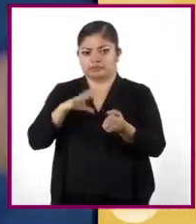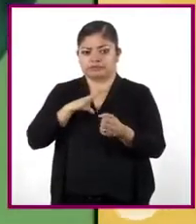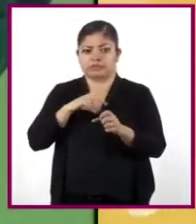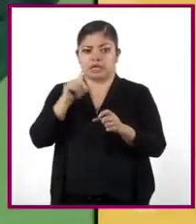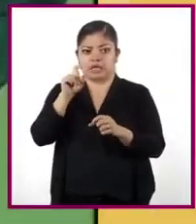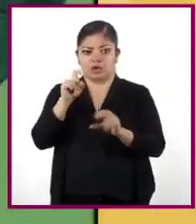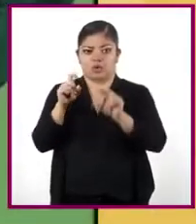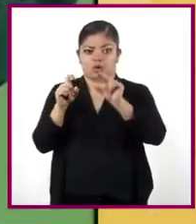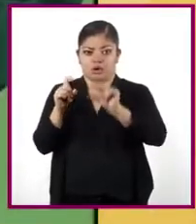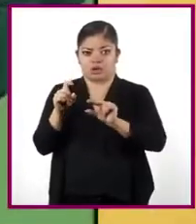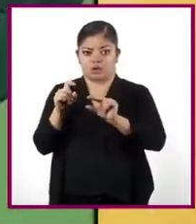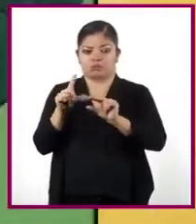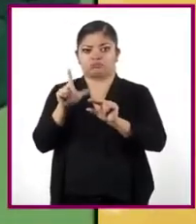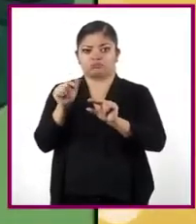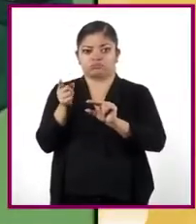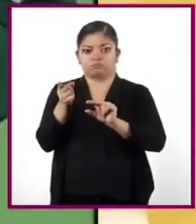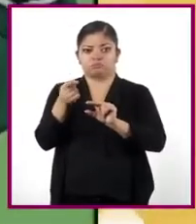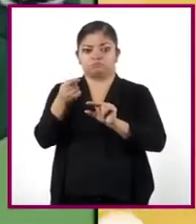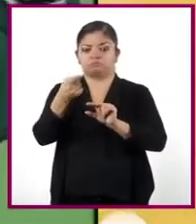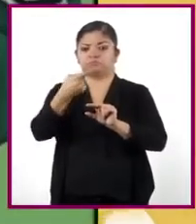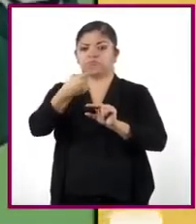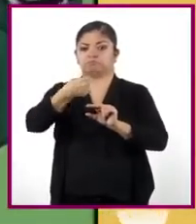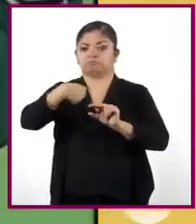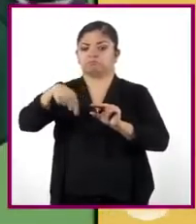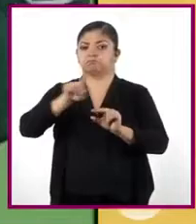con agua, se mueve libremente.